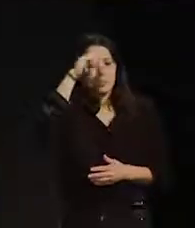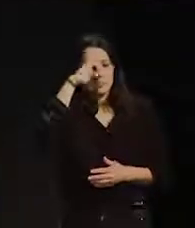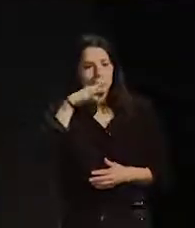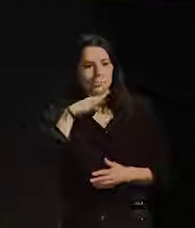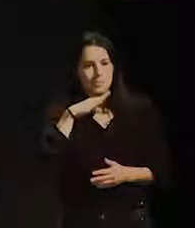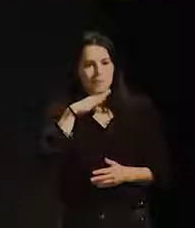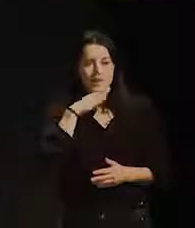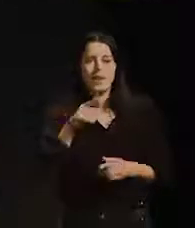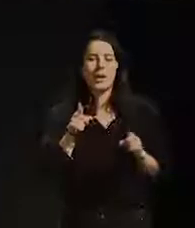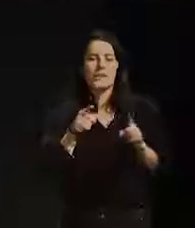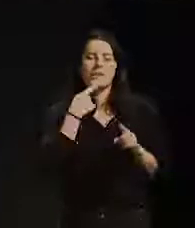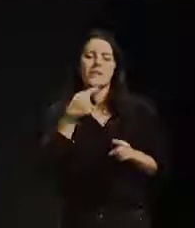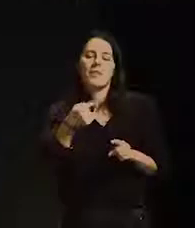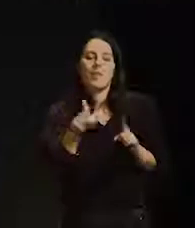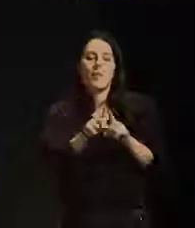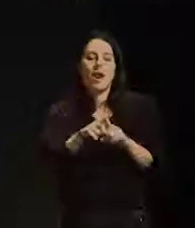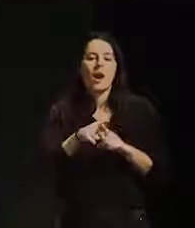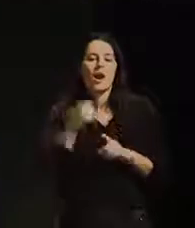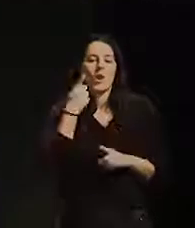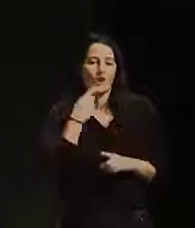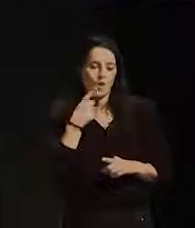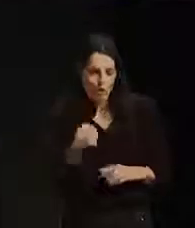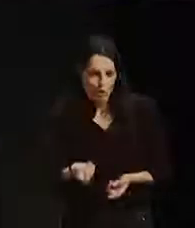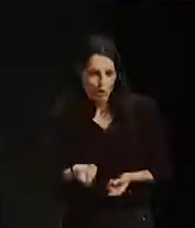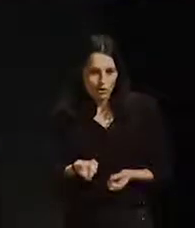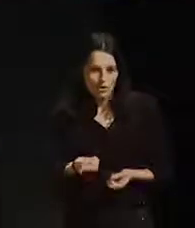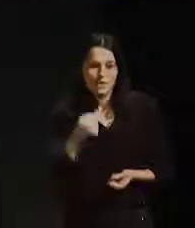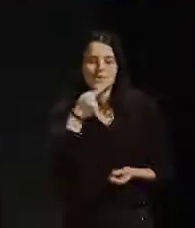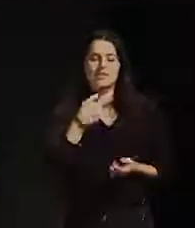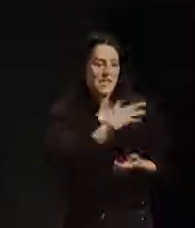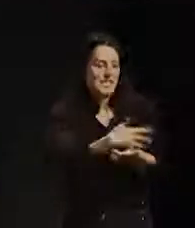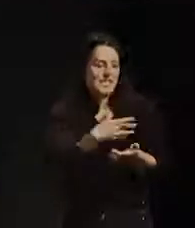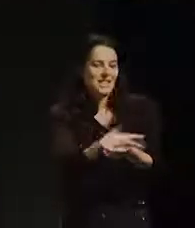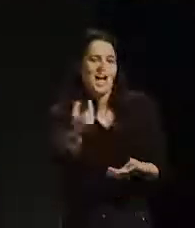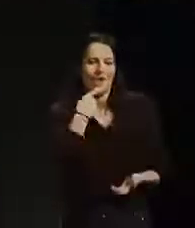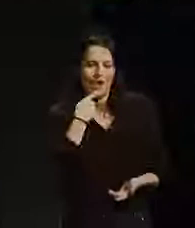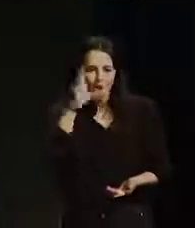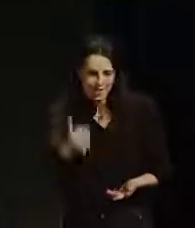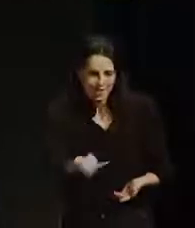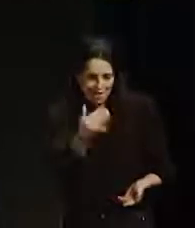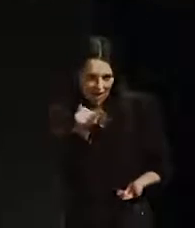completamente rojo. Ese sí tenía sangre roja.